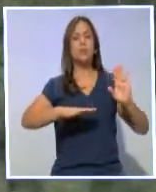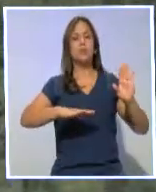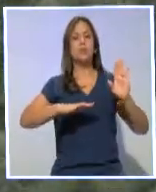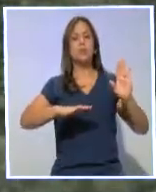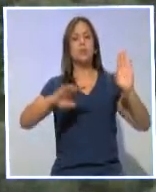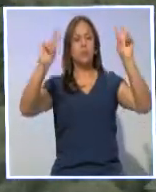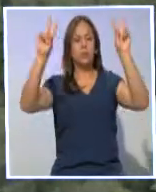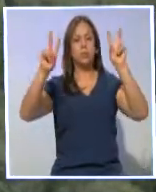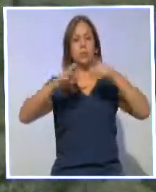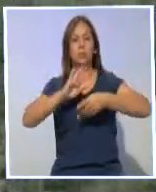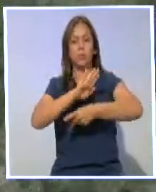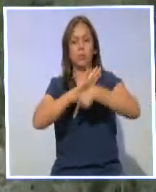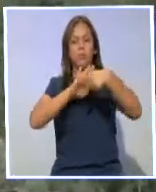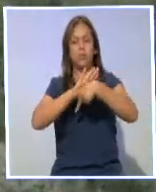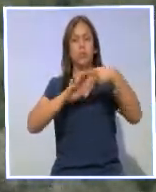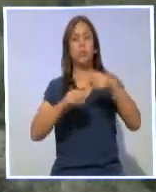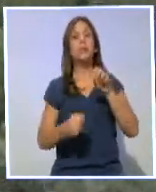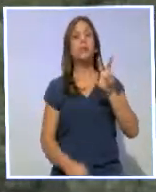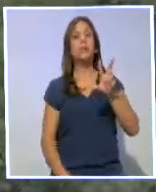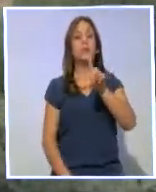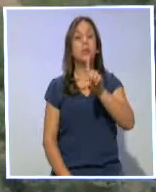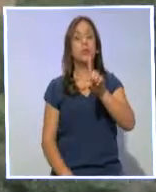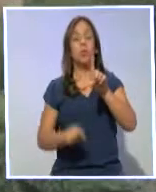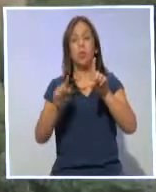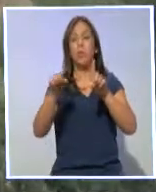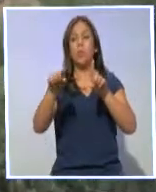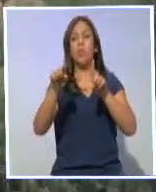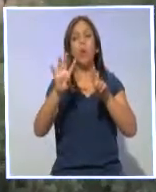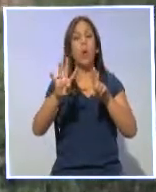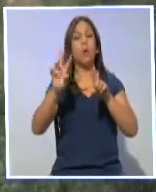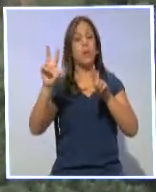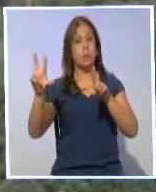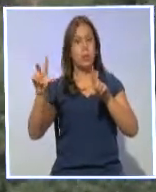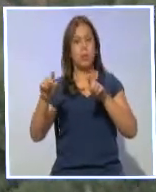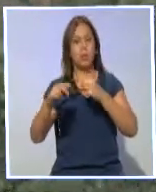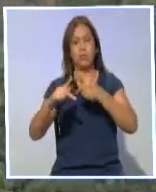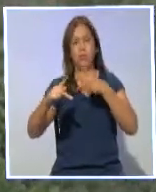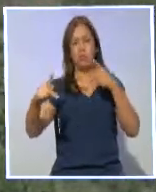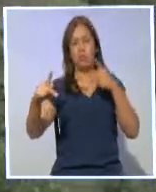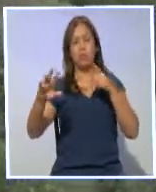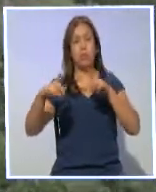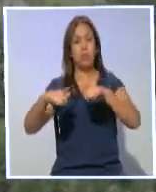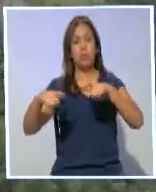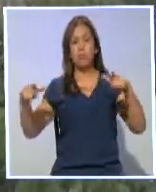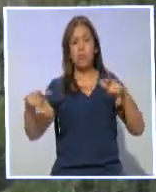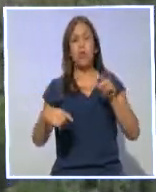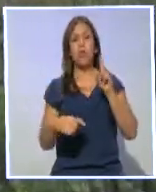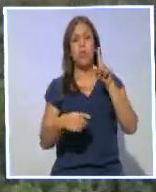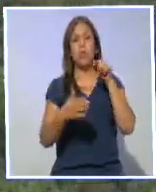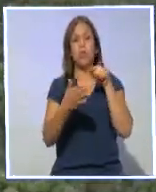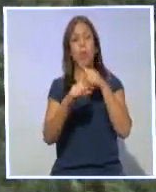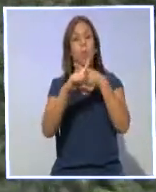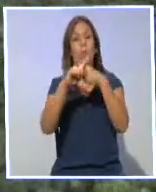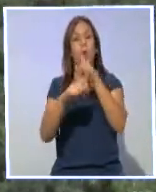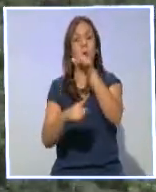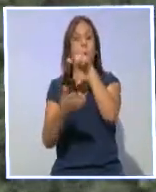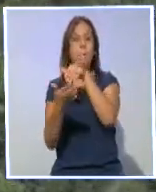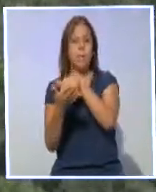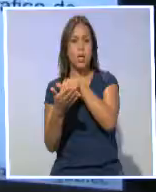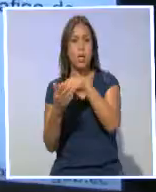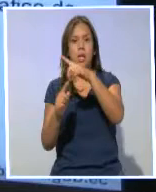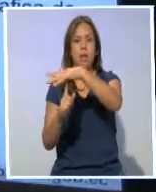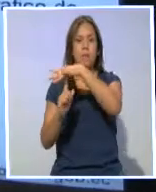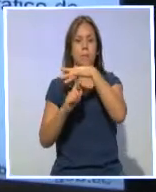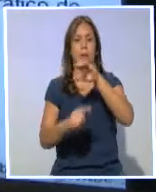nacional la explotación de los bloques 31 y 43 en una extensión no mayor al 1 por mil de la superficie actual del Parque Nacional